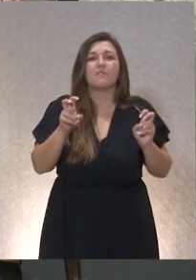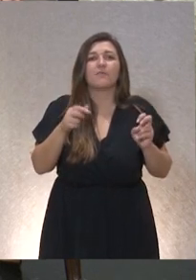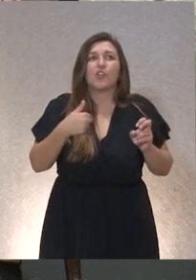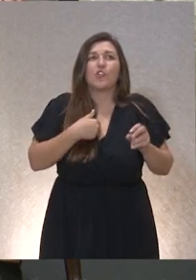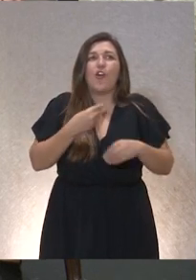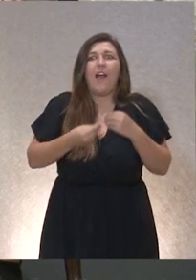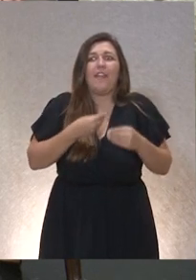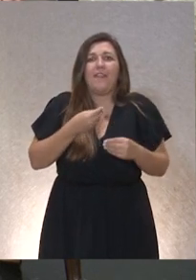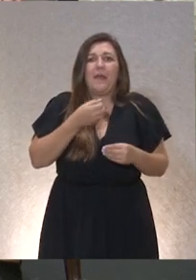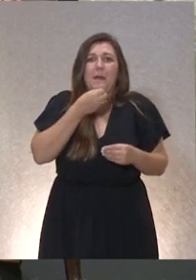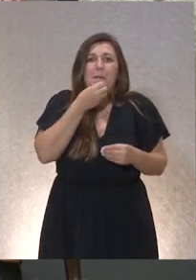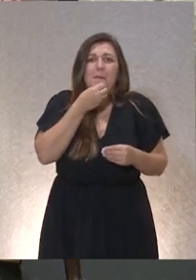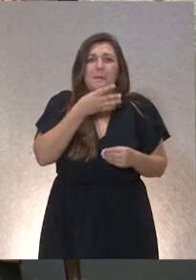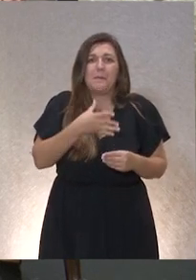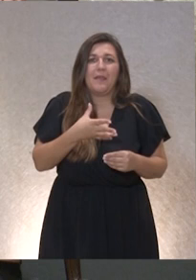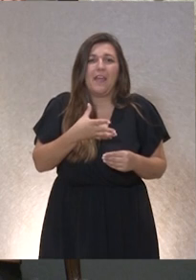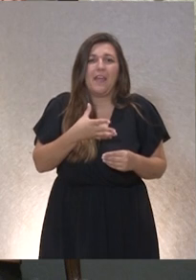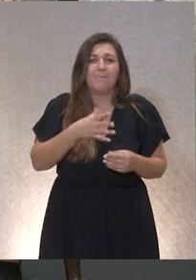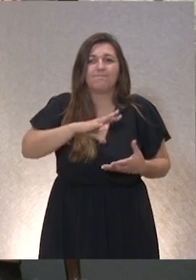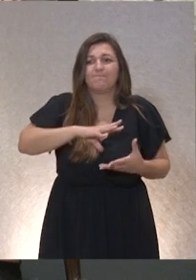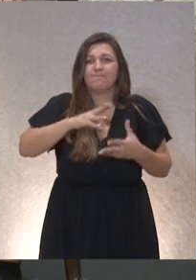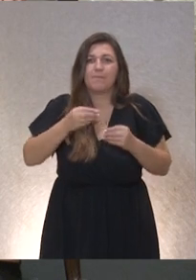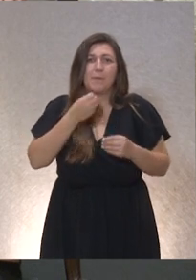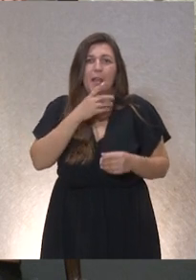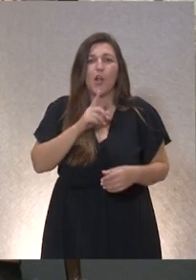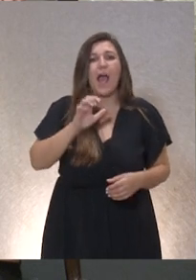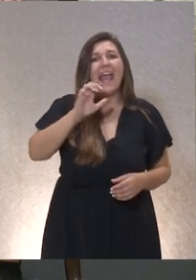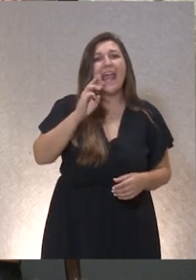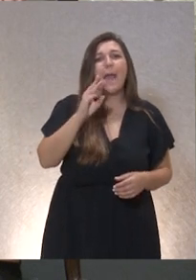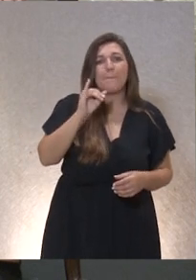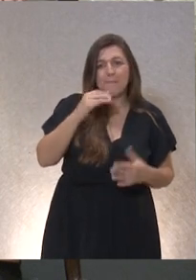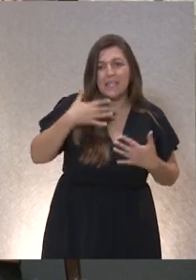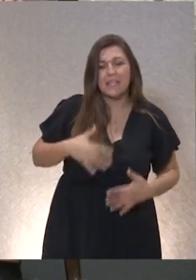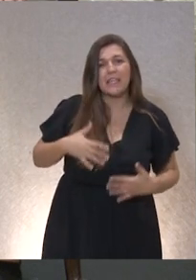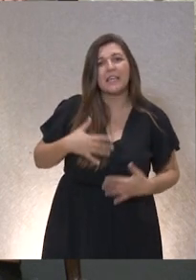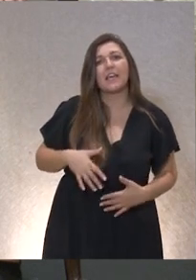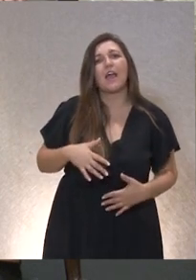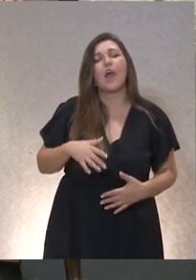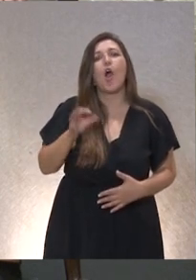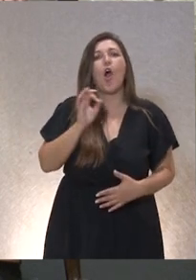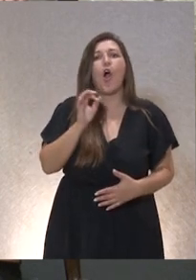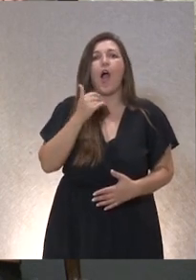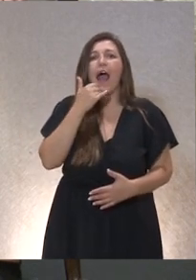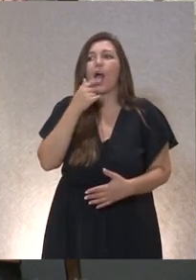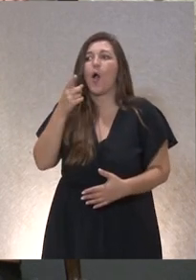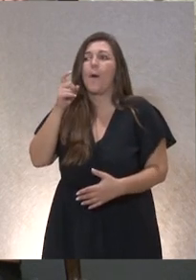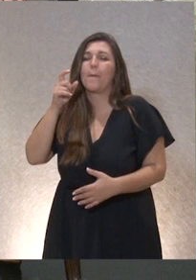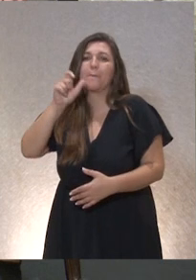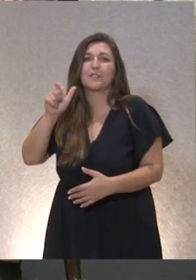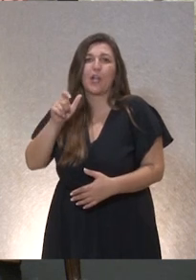llevar bien lo que es la los epis o poner en peligro a alguien